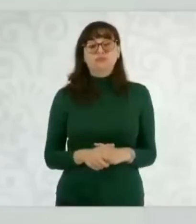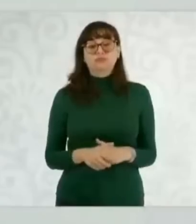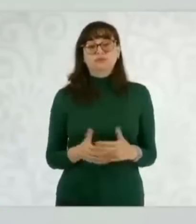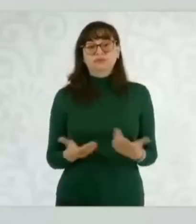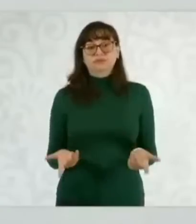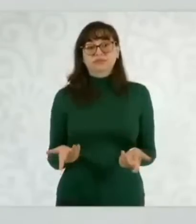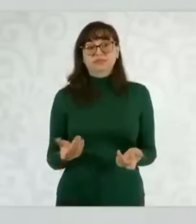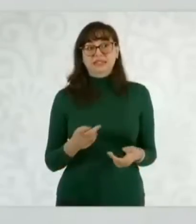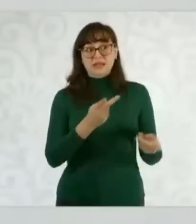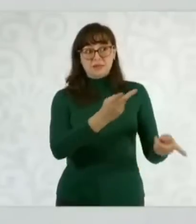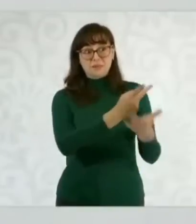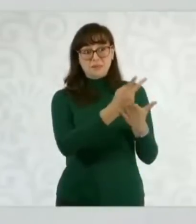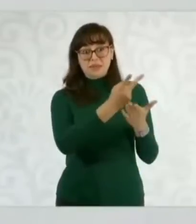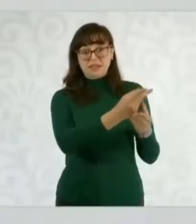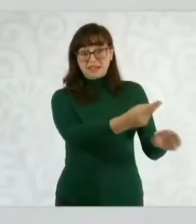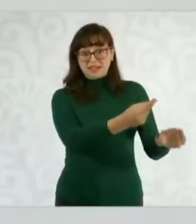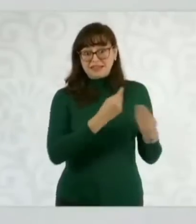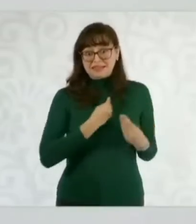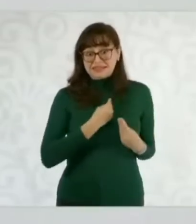el 21.